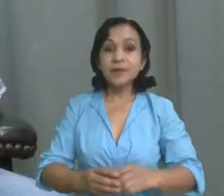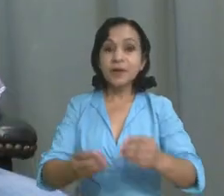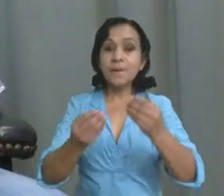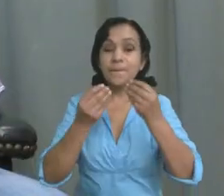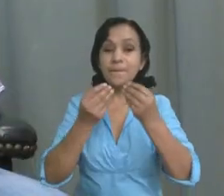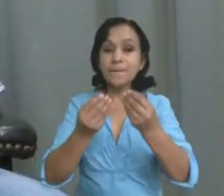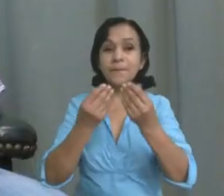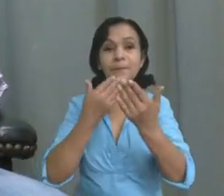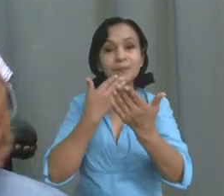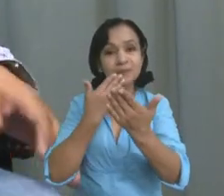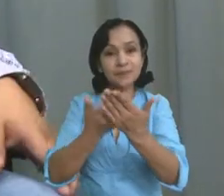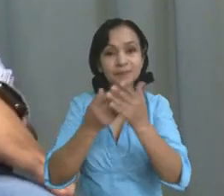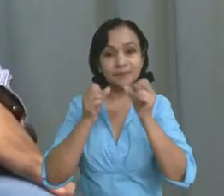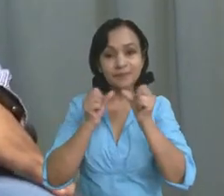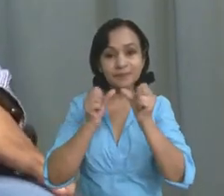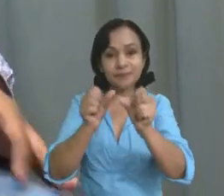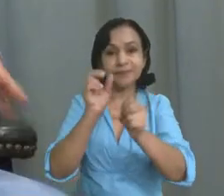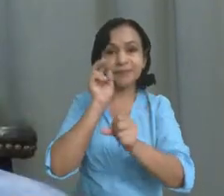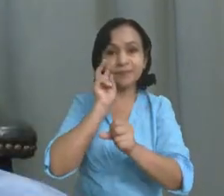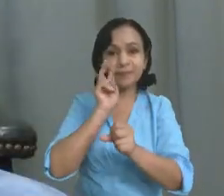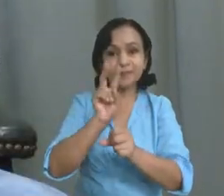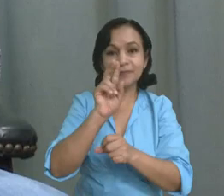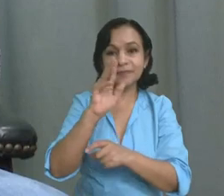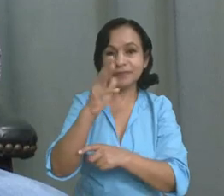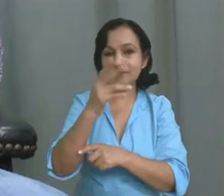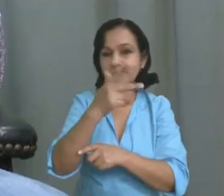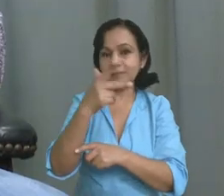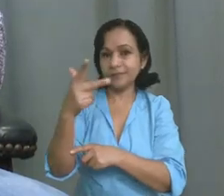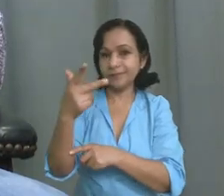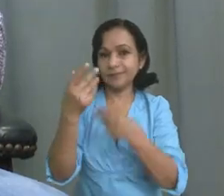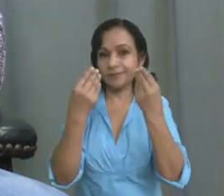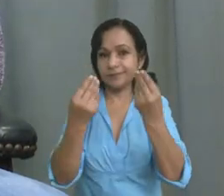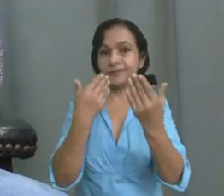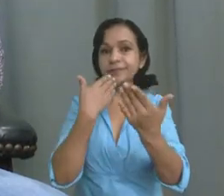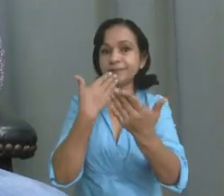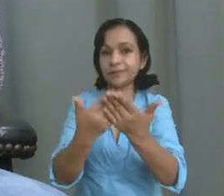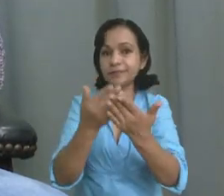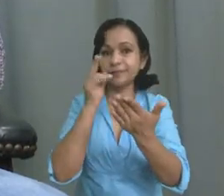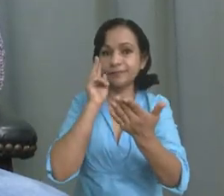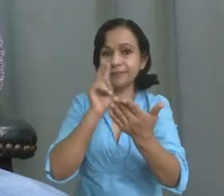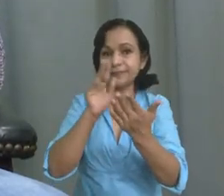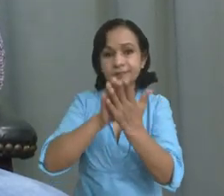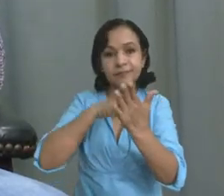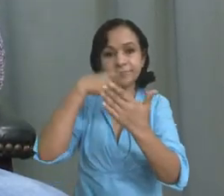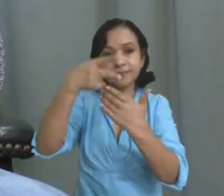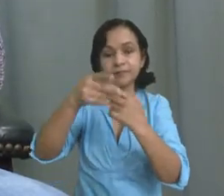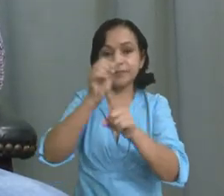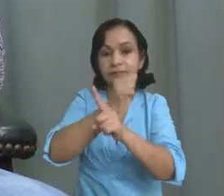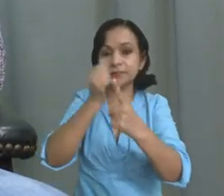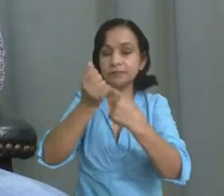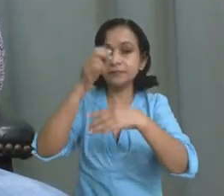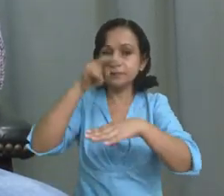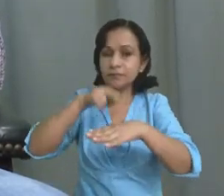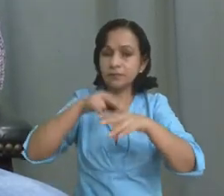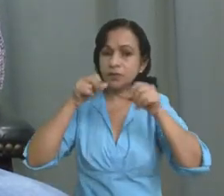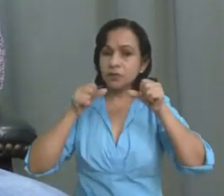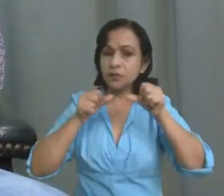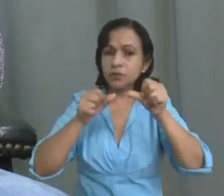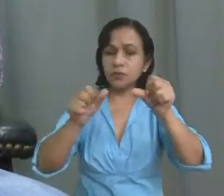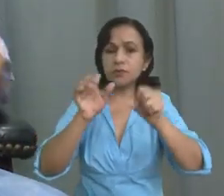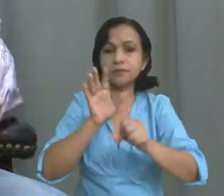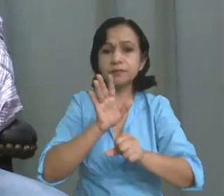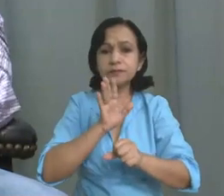Muchísimas gracias por continuar en sintonía del canal parlamentario. Muchísimas gracias por continuar acompañándonos en su programa desde el Parlamento. Continuamos nuestra